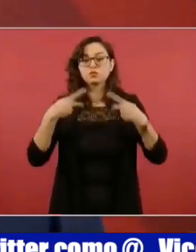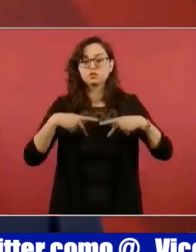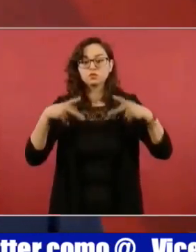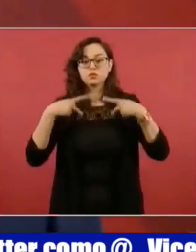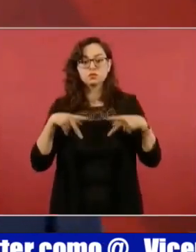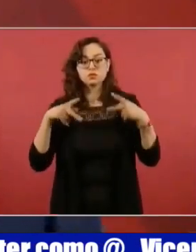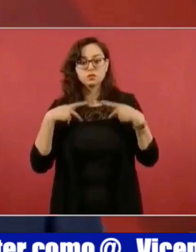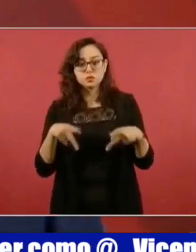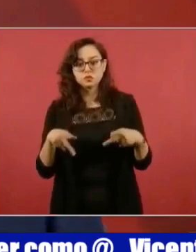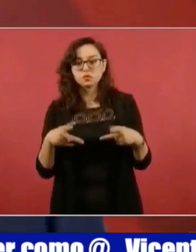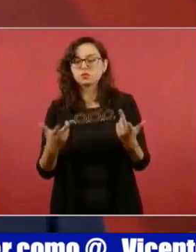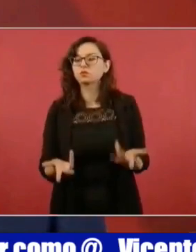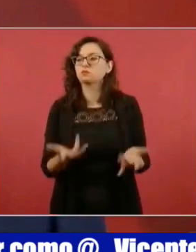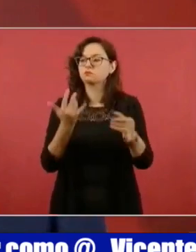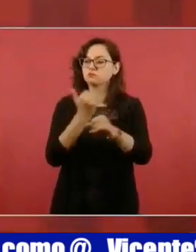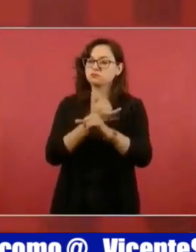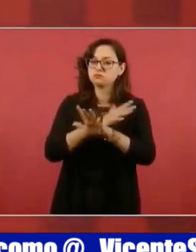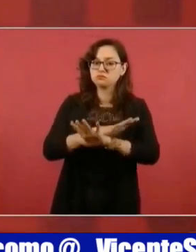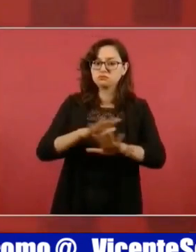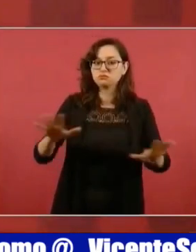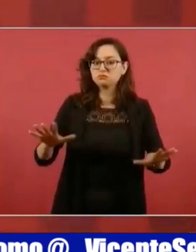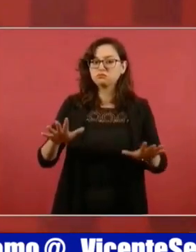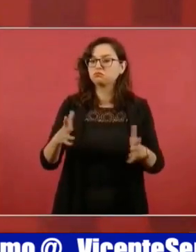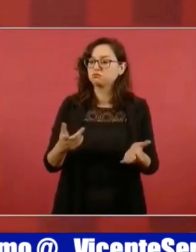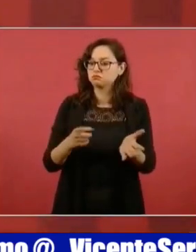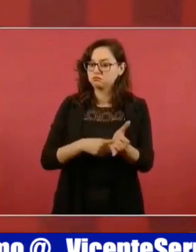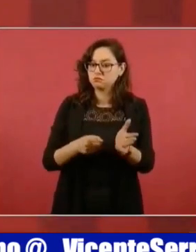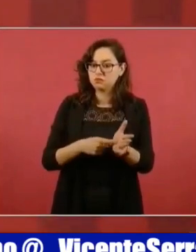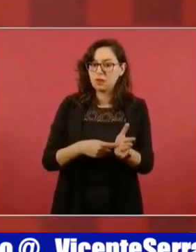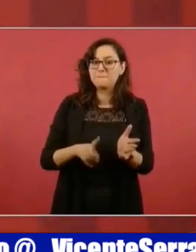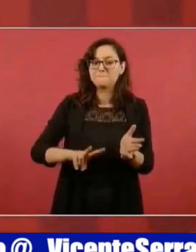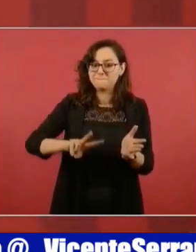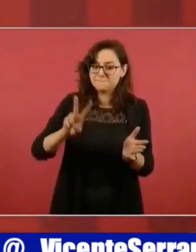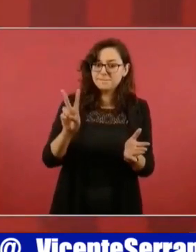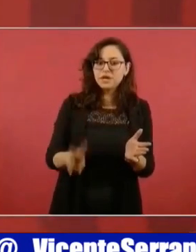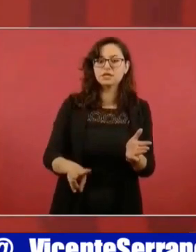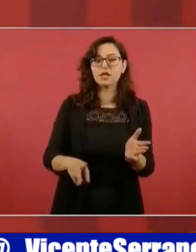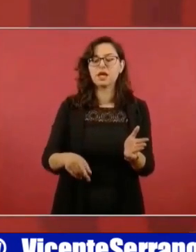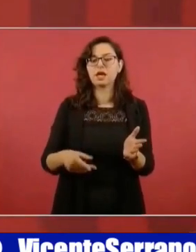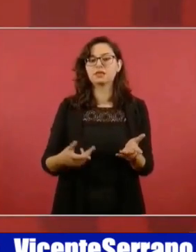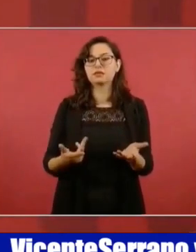sea veraz, democrática,